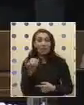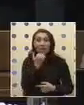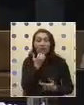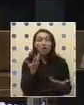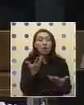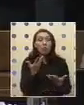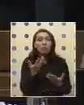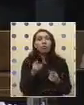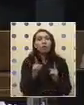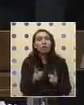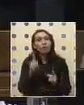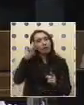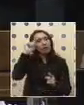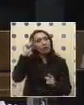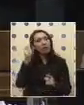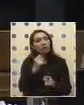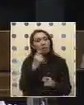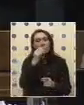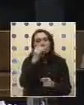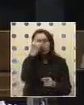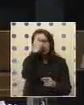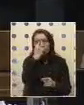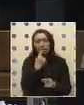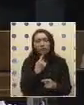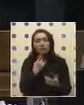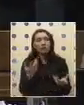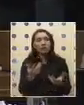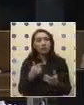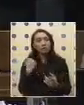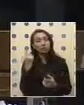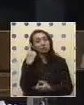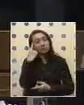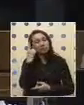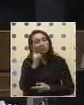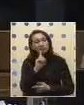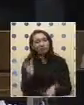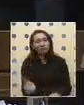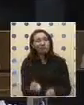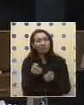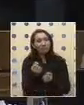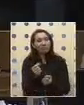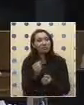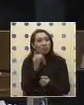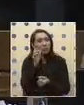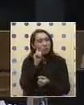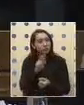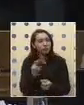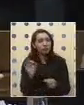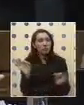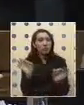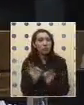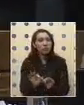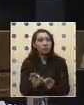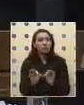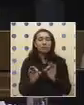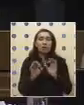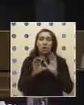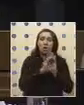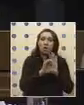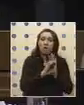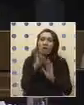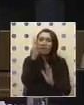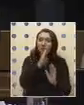concreta en que tuvieron que inventar una figura que a nosotros nos parece que no sostiene ningún examen de constitucionalidad básico.